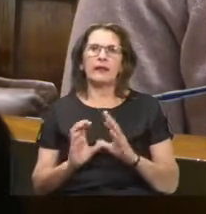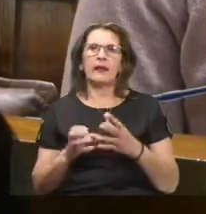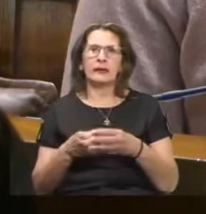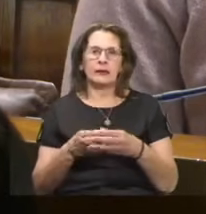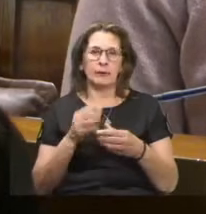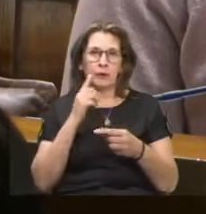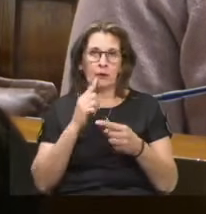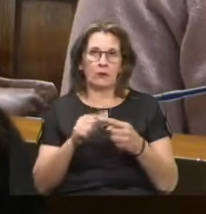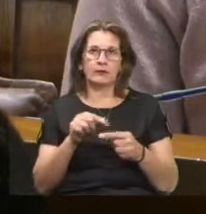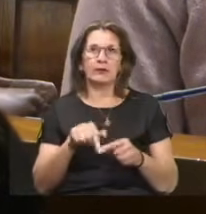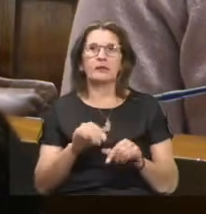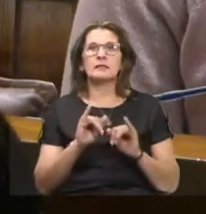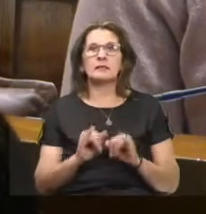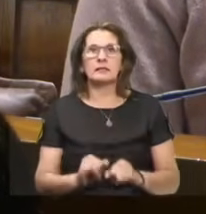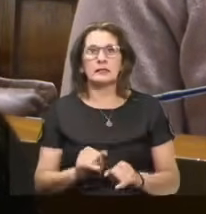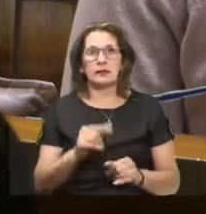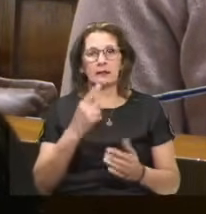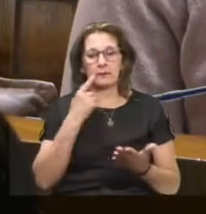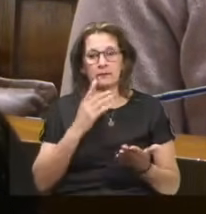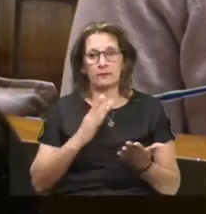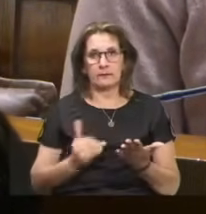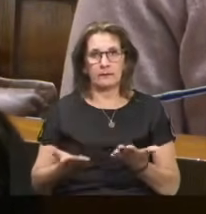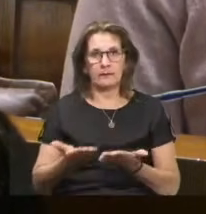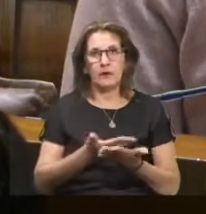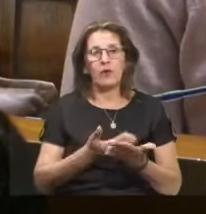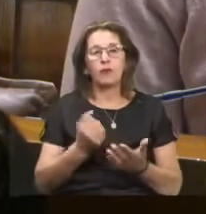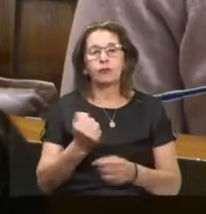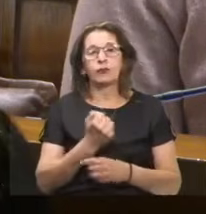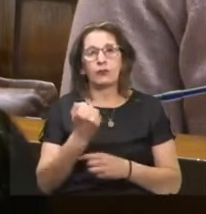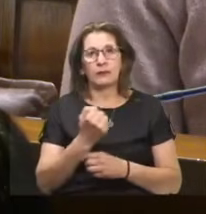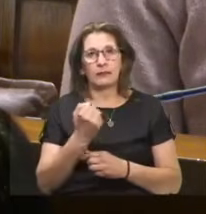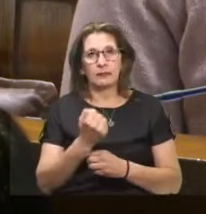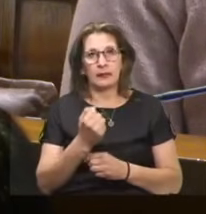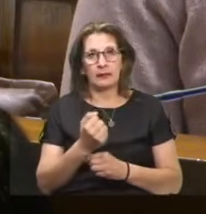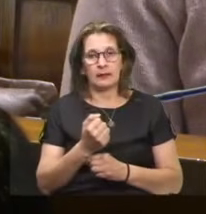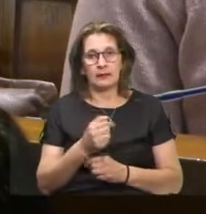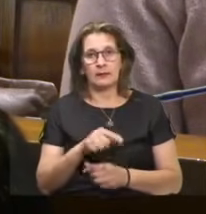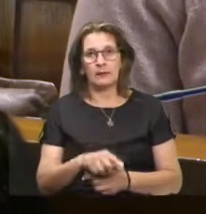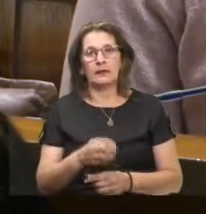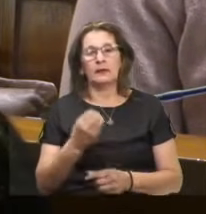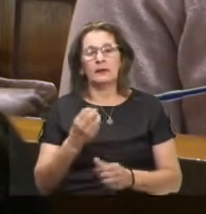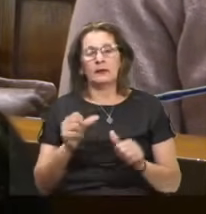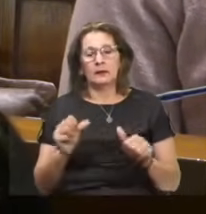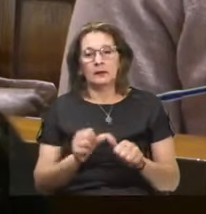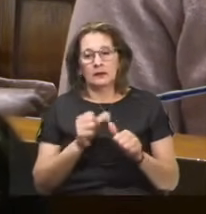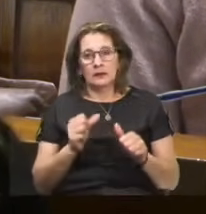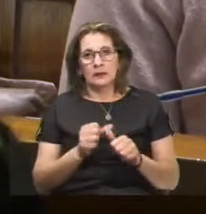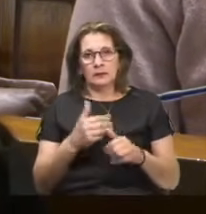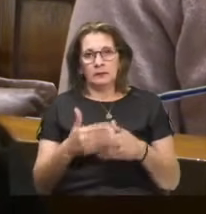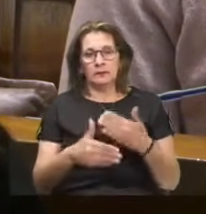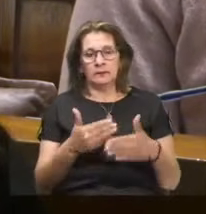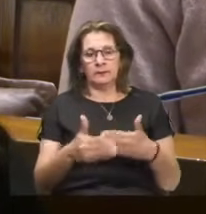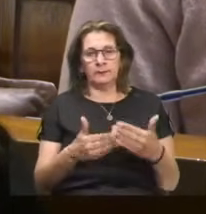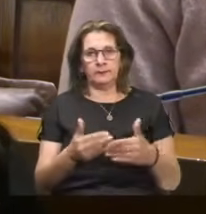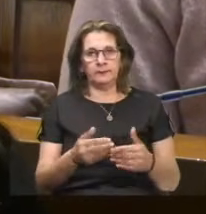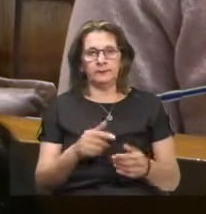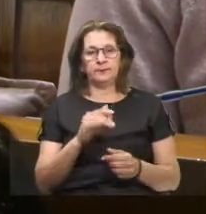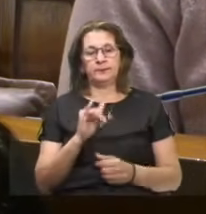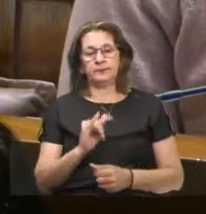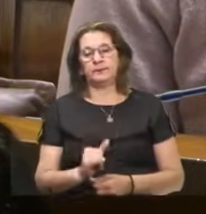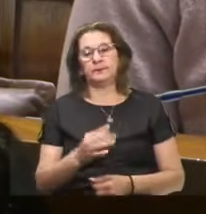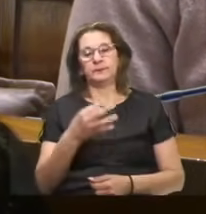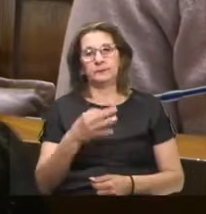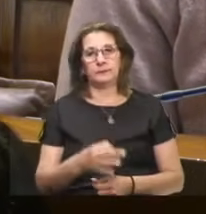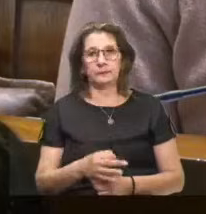objetiva, sino que recobra fundamental importancia el ejercicio de la función y